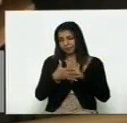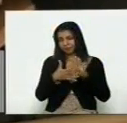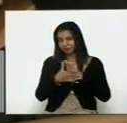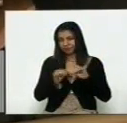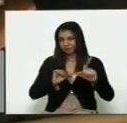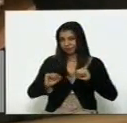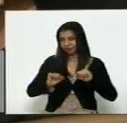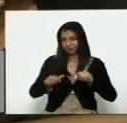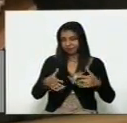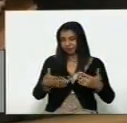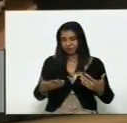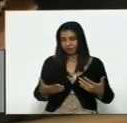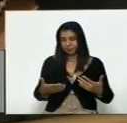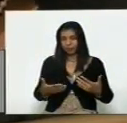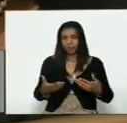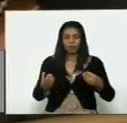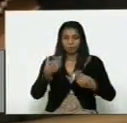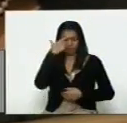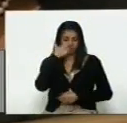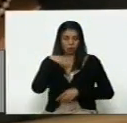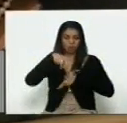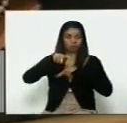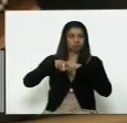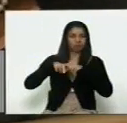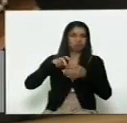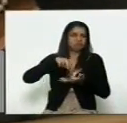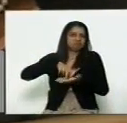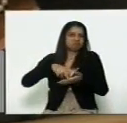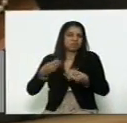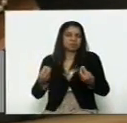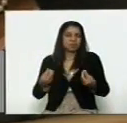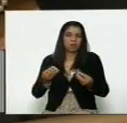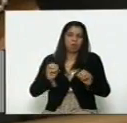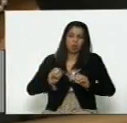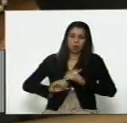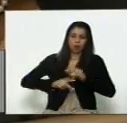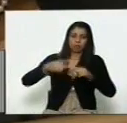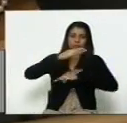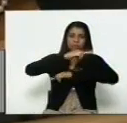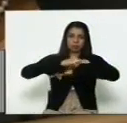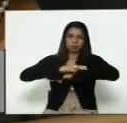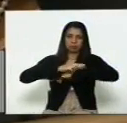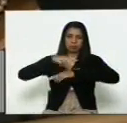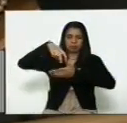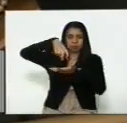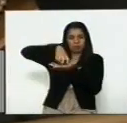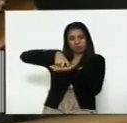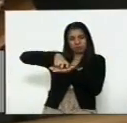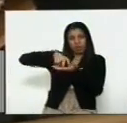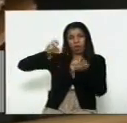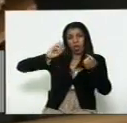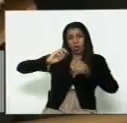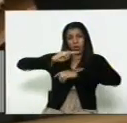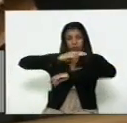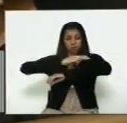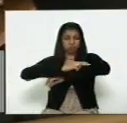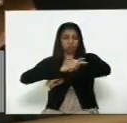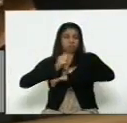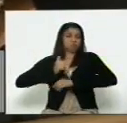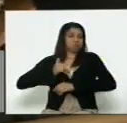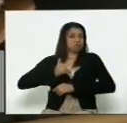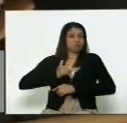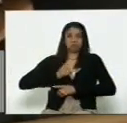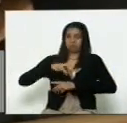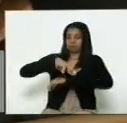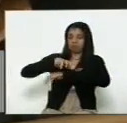la posición que quiera adoptar la madre, sea vertical, de cuclillas, horizontal o cualquier